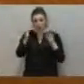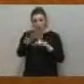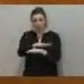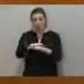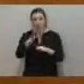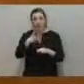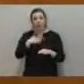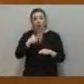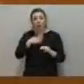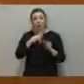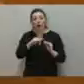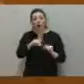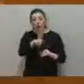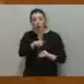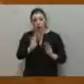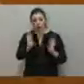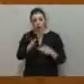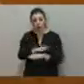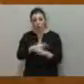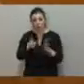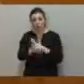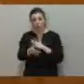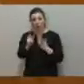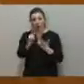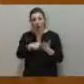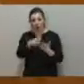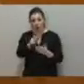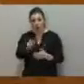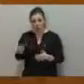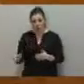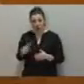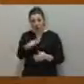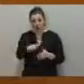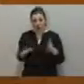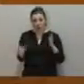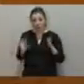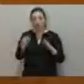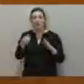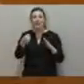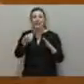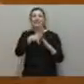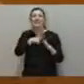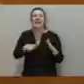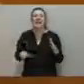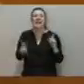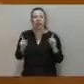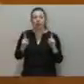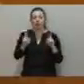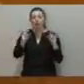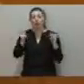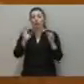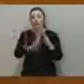Consejo de Gobierno, que permite la contratación de personal temporal o personal interino en casos excepcionales y en